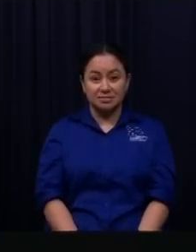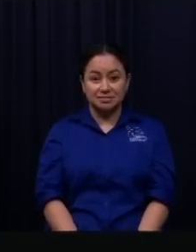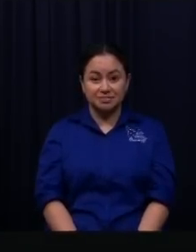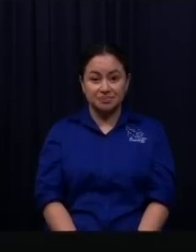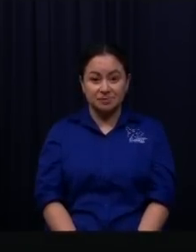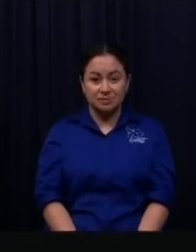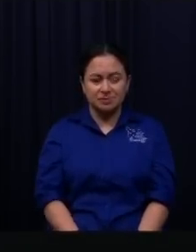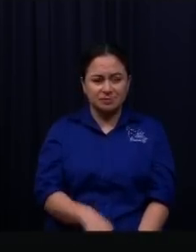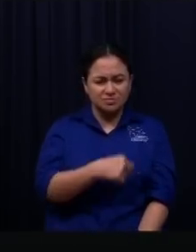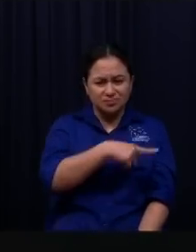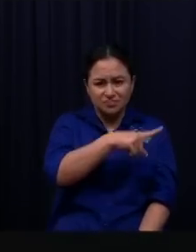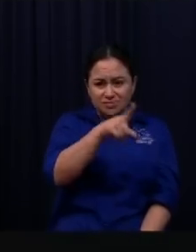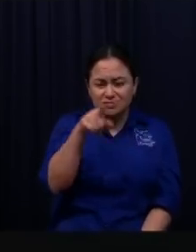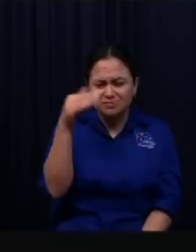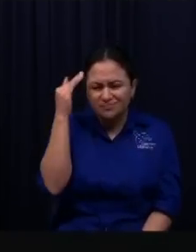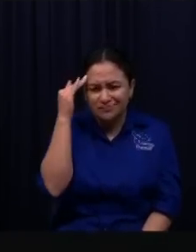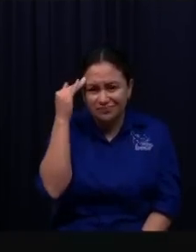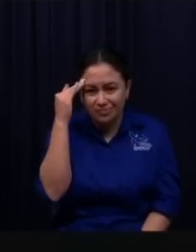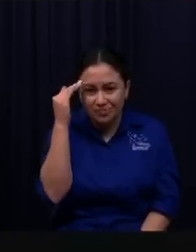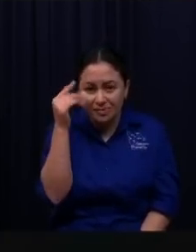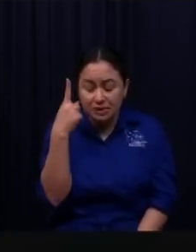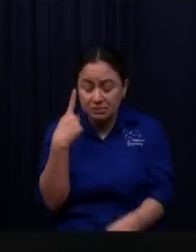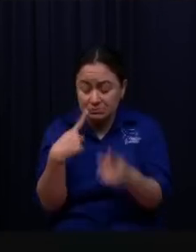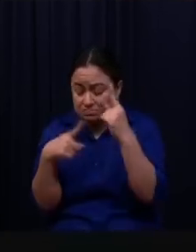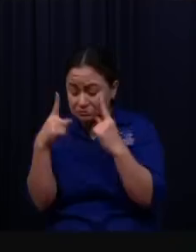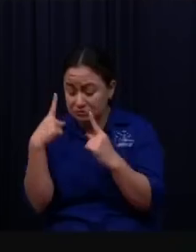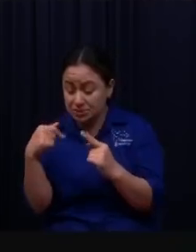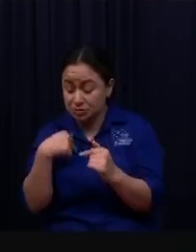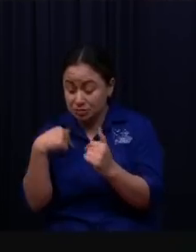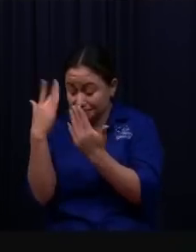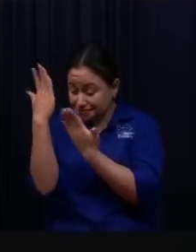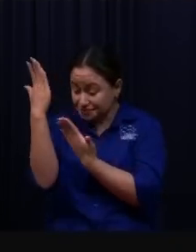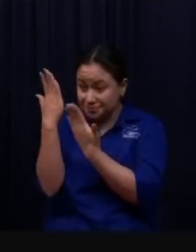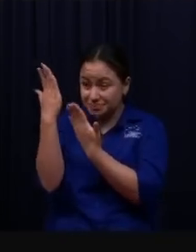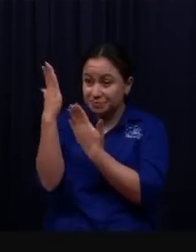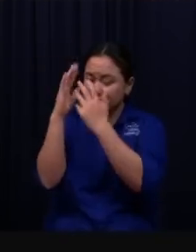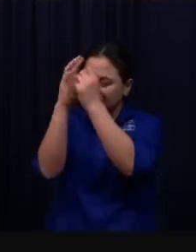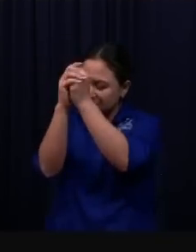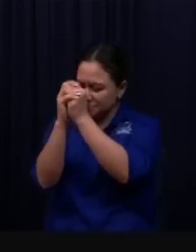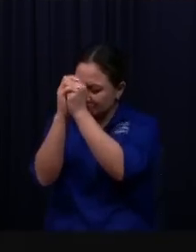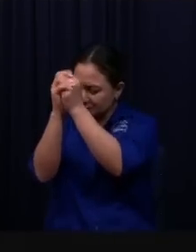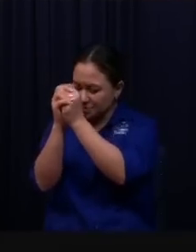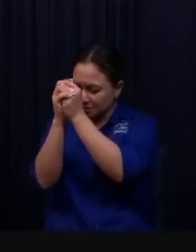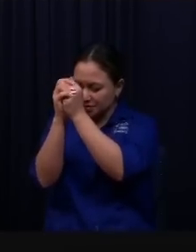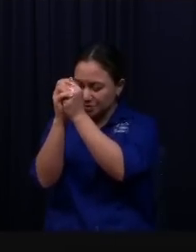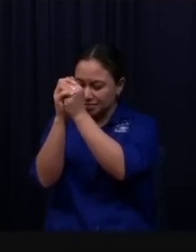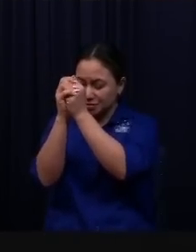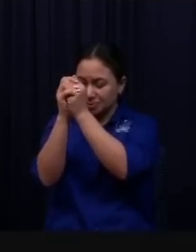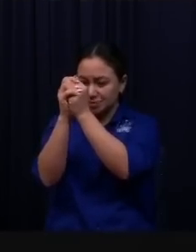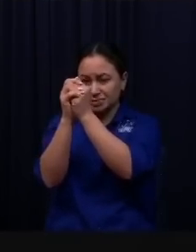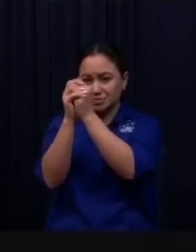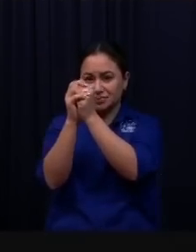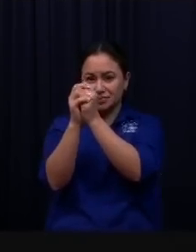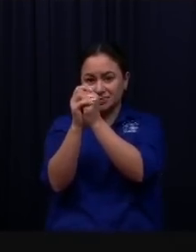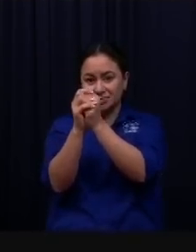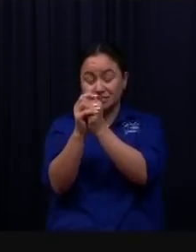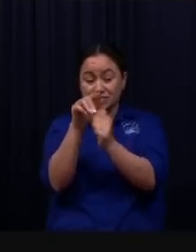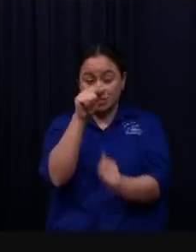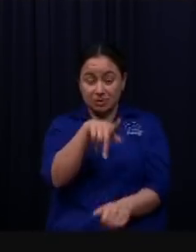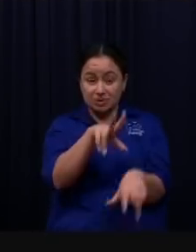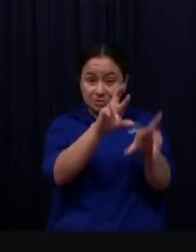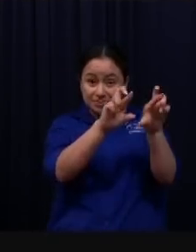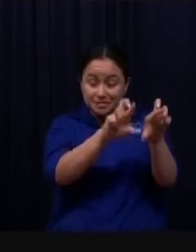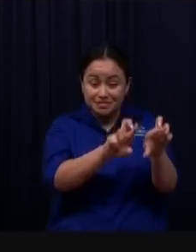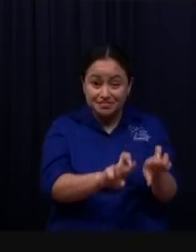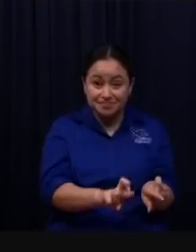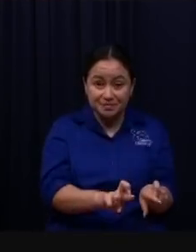cuántas lágrimas he servido delante de ustedes, con muchos ruegos y sufrimientos por causa de los judíos. Pero